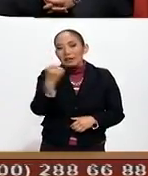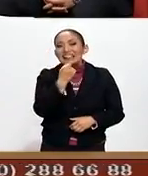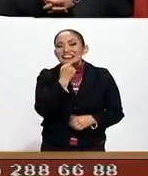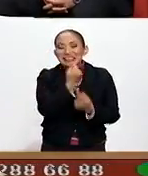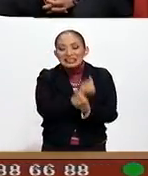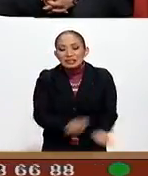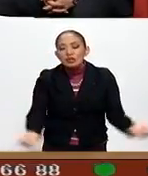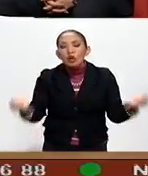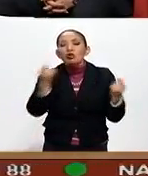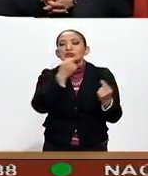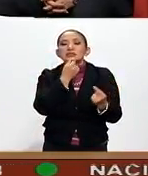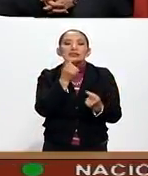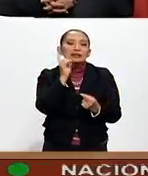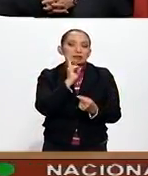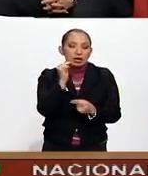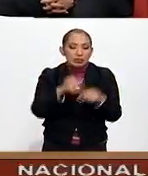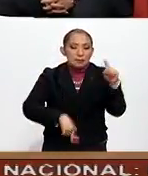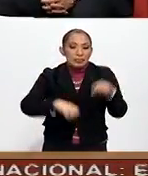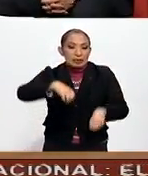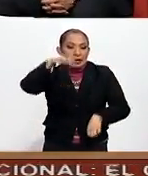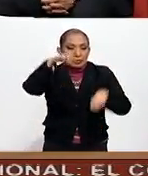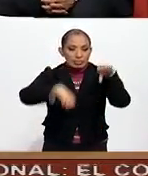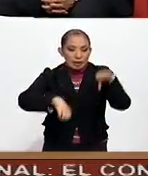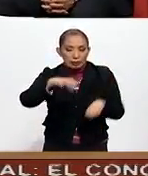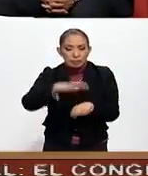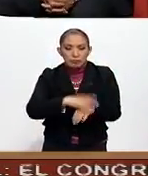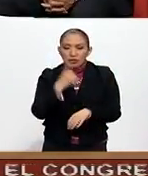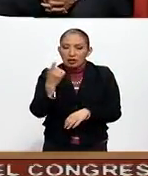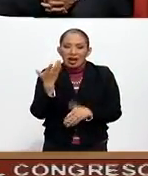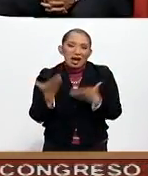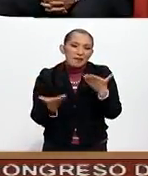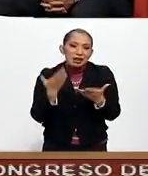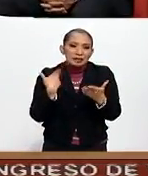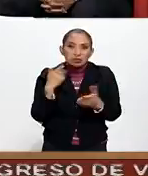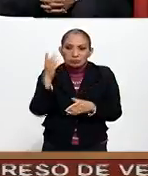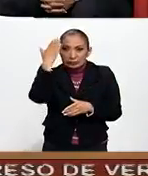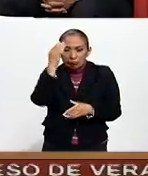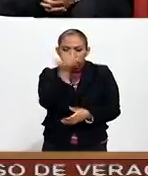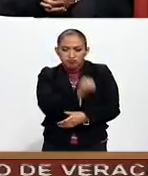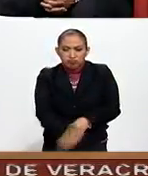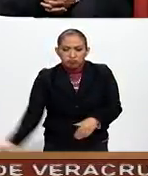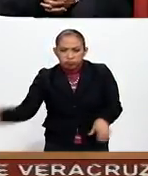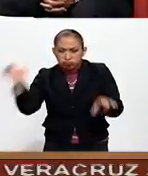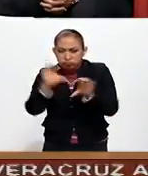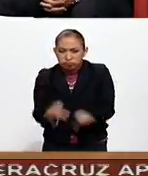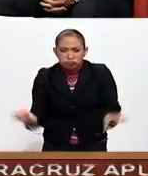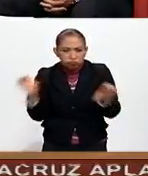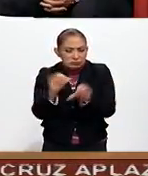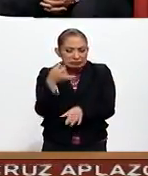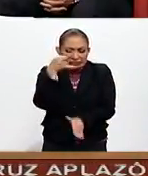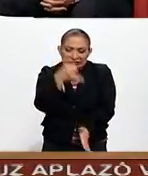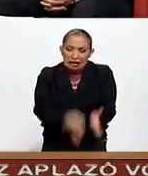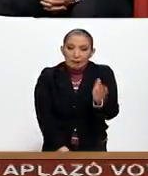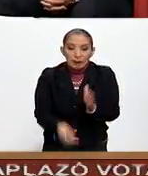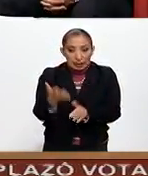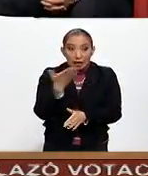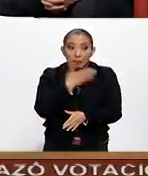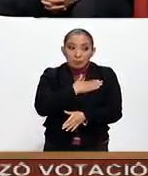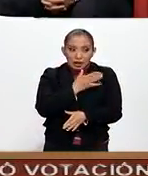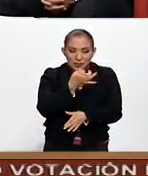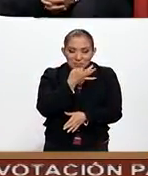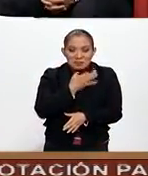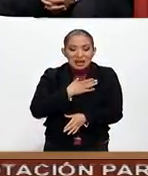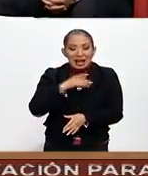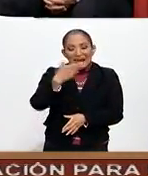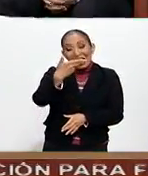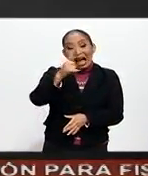niños o niñas de determinada edad, porque prácticamente luego son unos hackers. Sí, bueno, déjenme decirles esto, qué bueno que lo dices. Fíjate